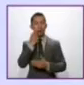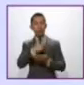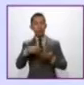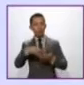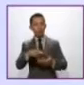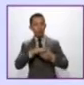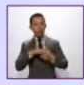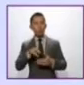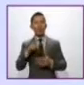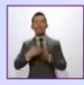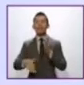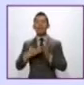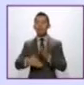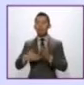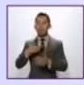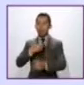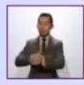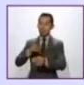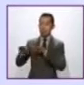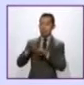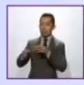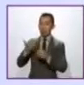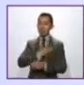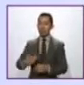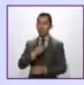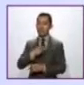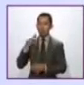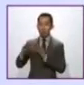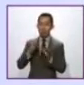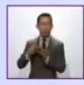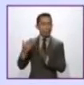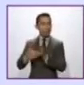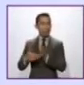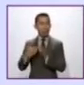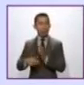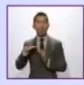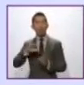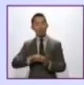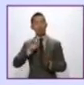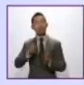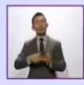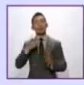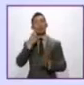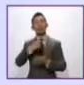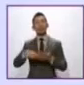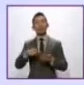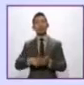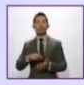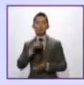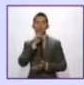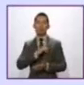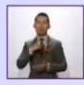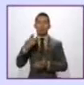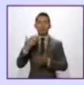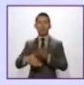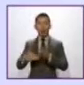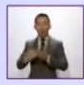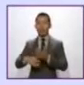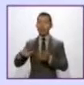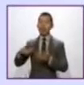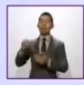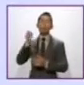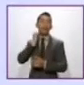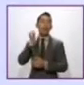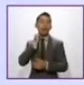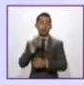no terminaste tu gestión como presidente municipal. Hoy pides el voto y mientes, no terminaste tu gestión como